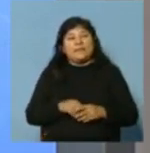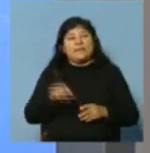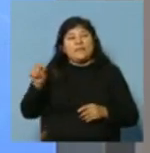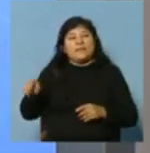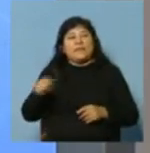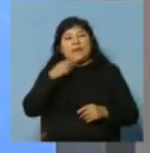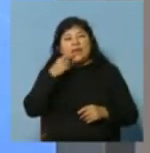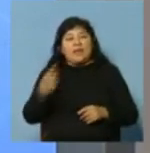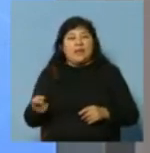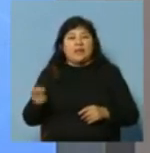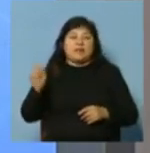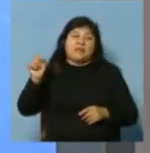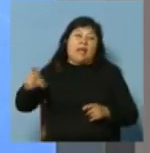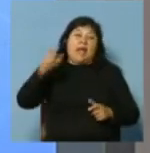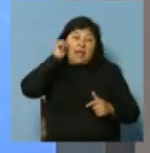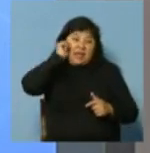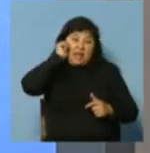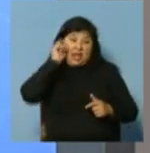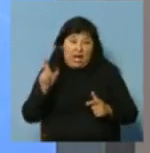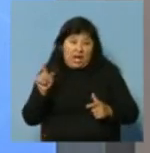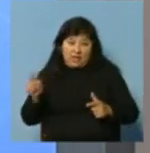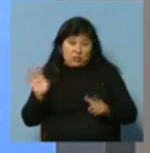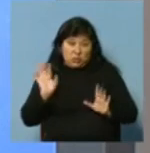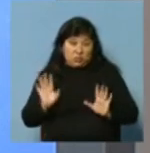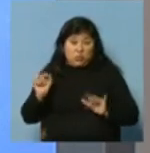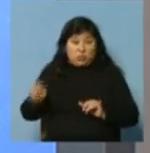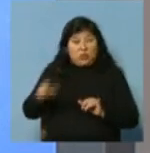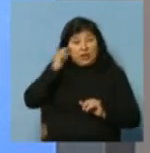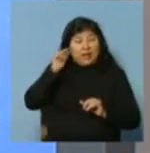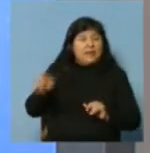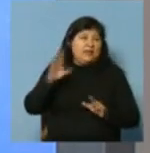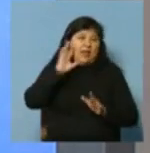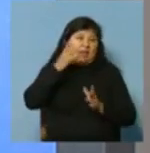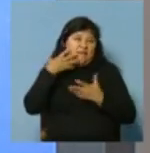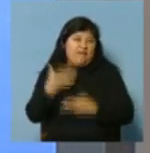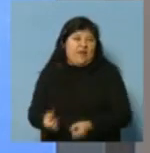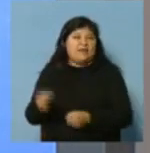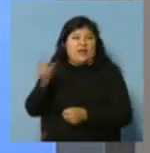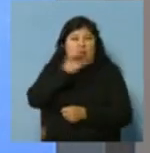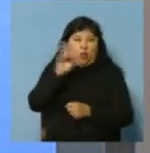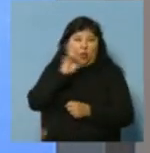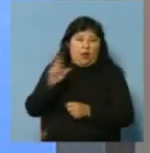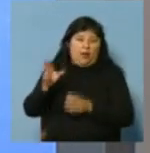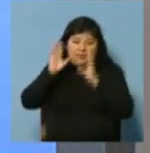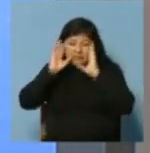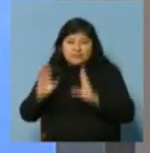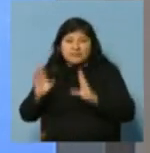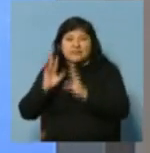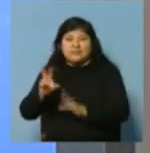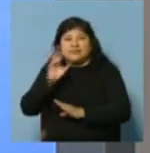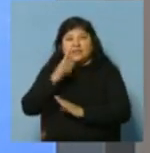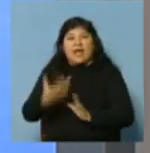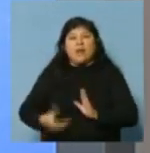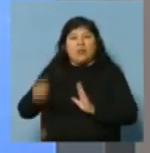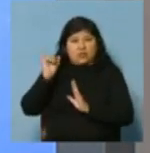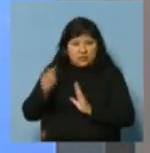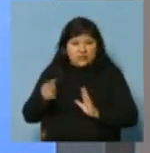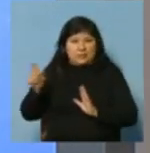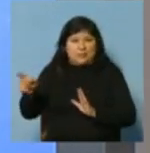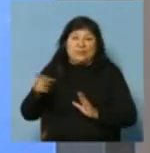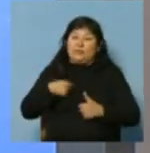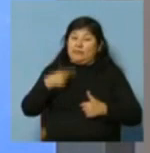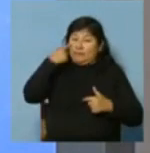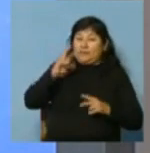posición ideológica defendiendo una perspectiva de género cosa que me parece bastante